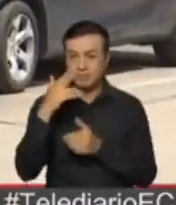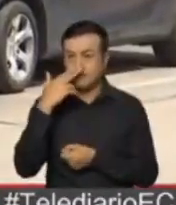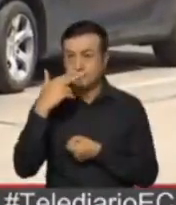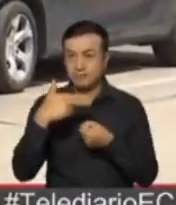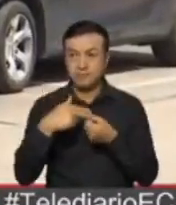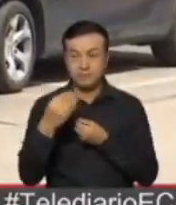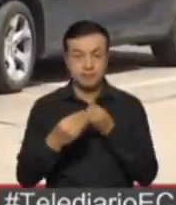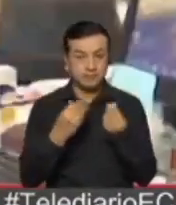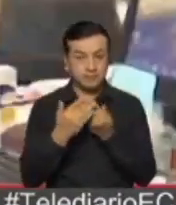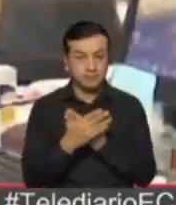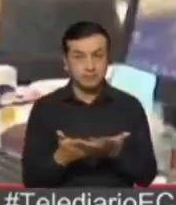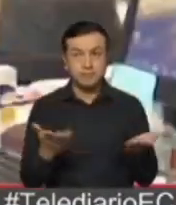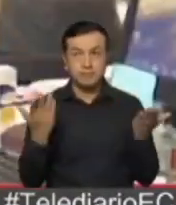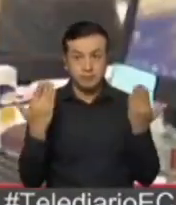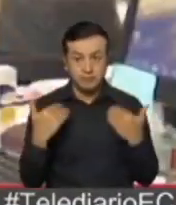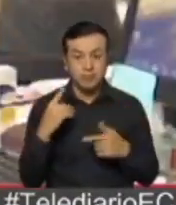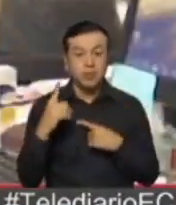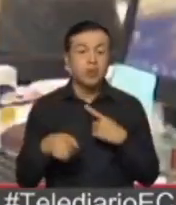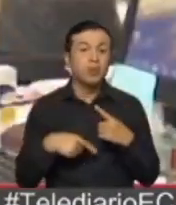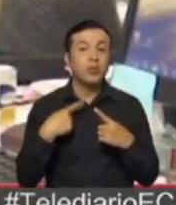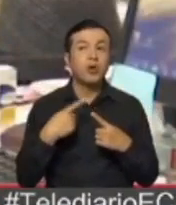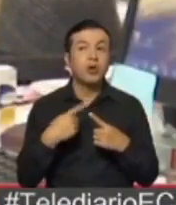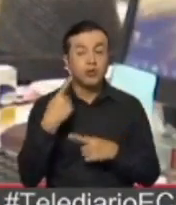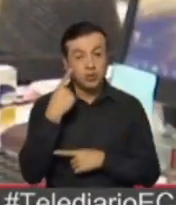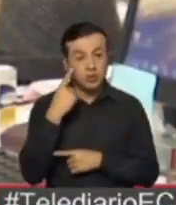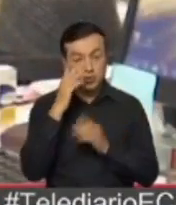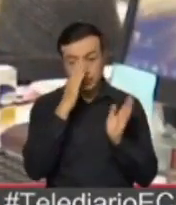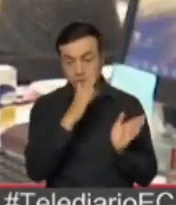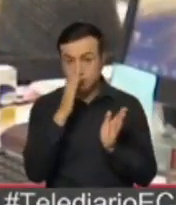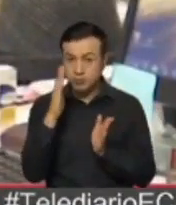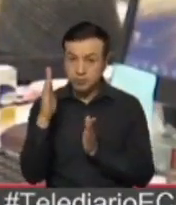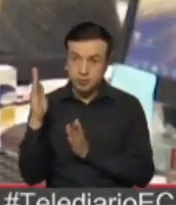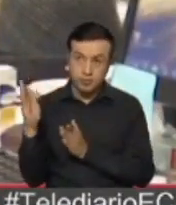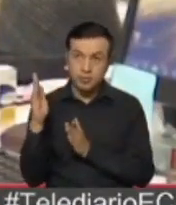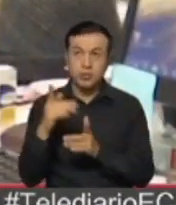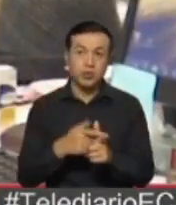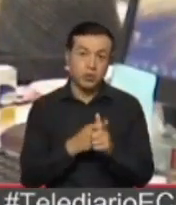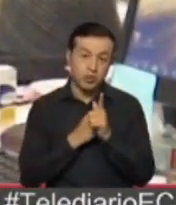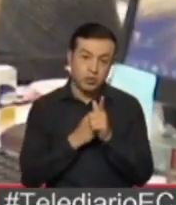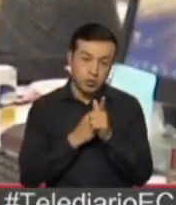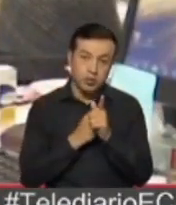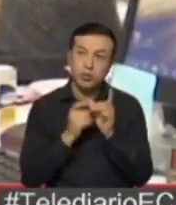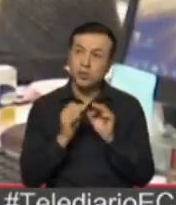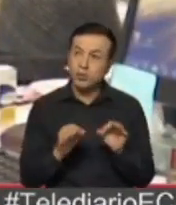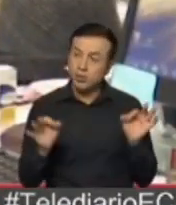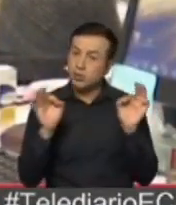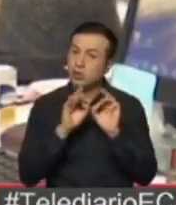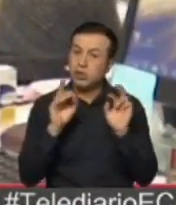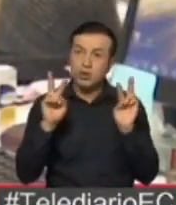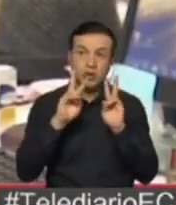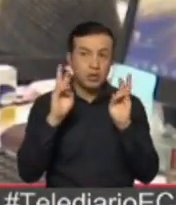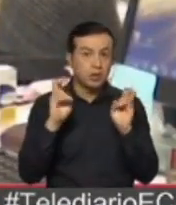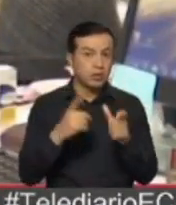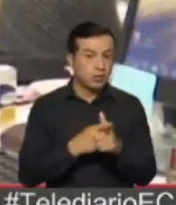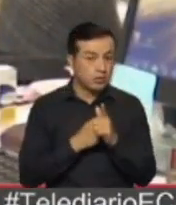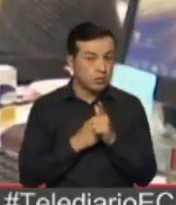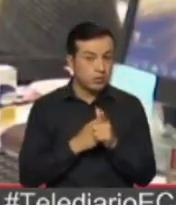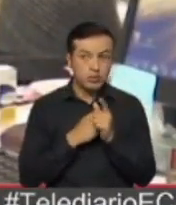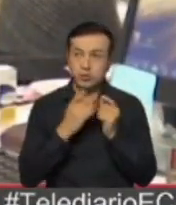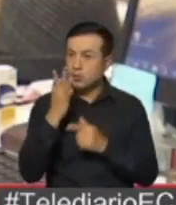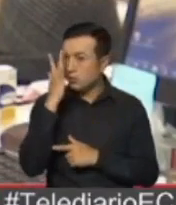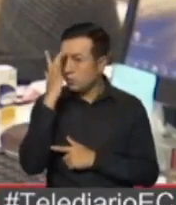a los combustibles cuando va a darse la focalización que es urgente es un tema extremadamente urgente